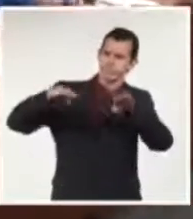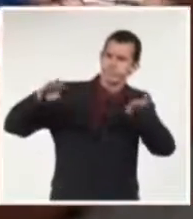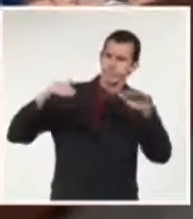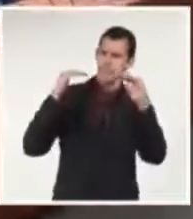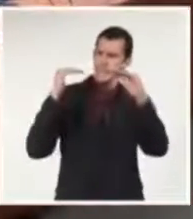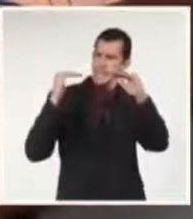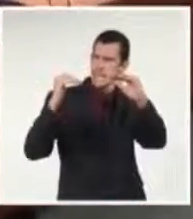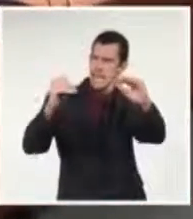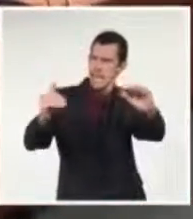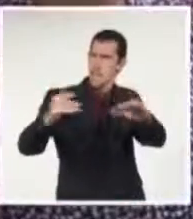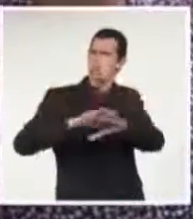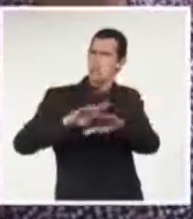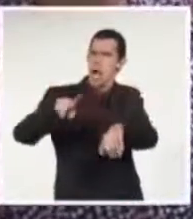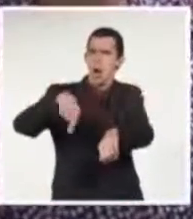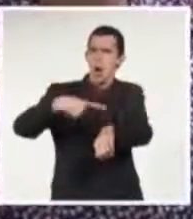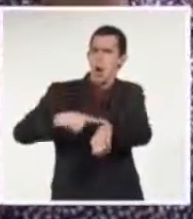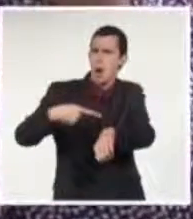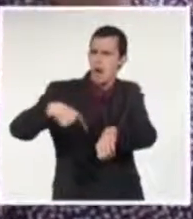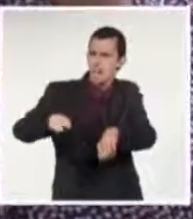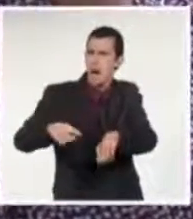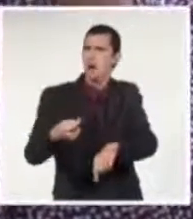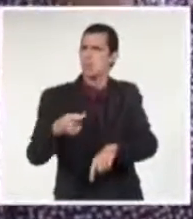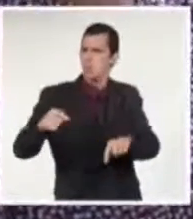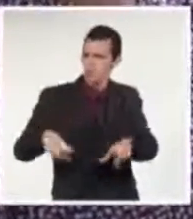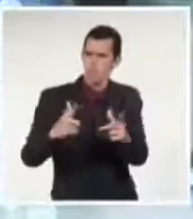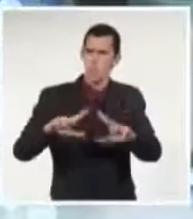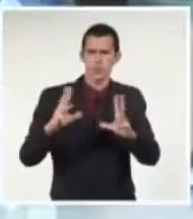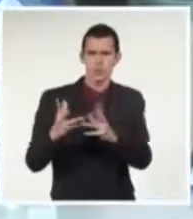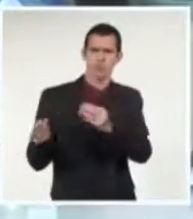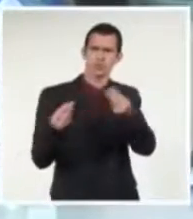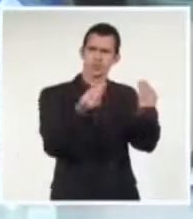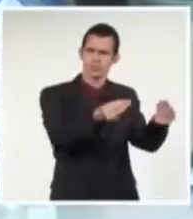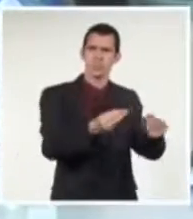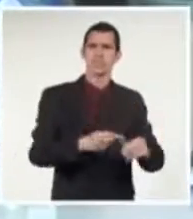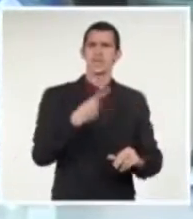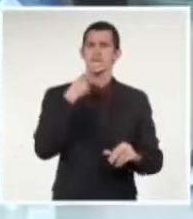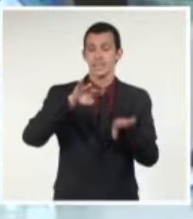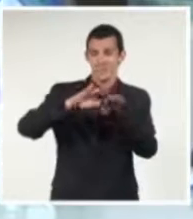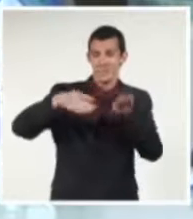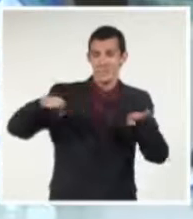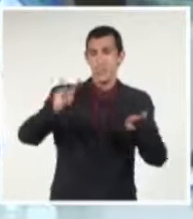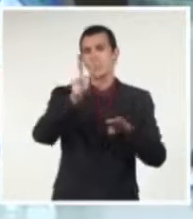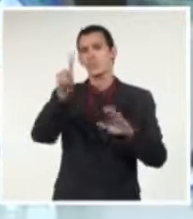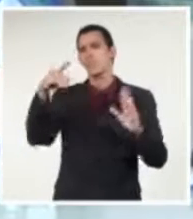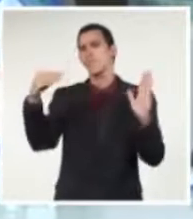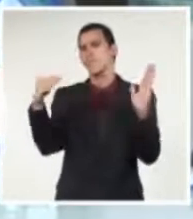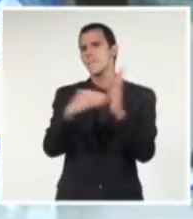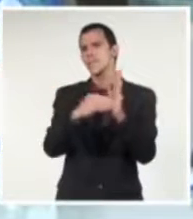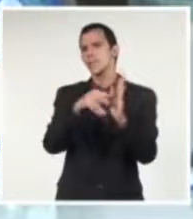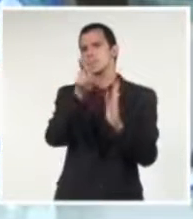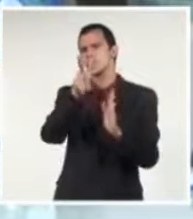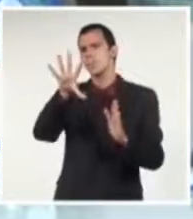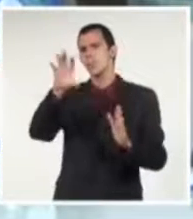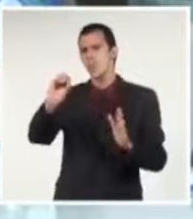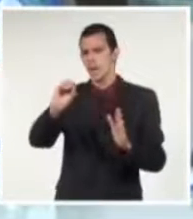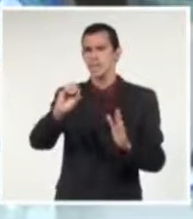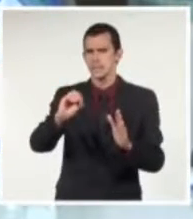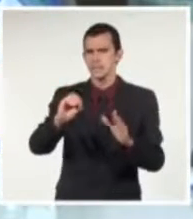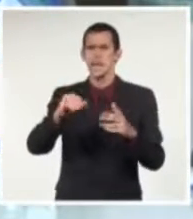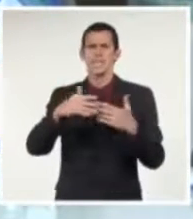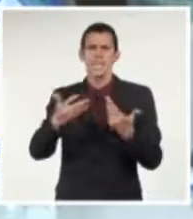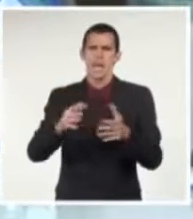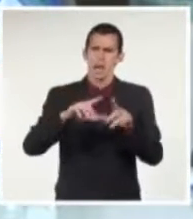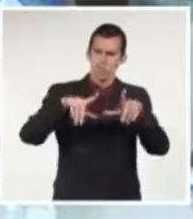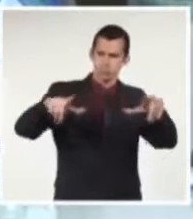provincia en las próximas horas. En el caso de Las Tejas, hoy entraron 21.250 metros cuadrados de donación